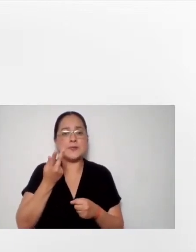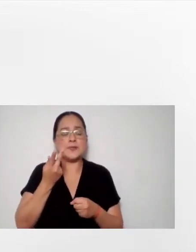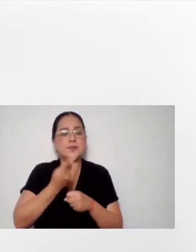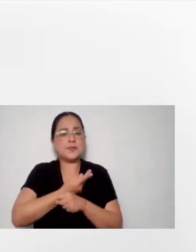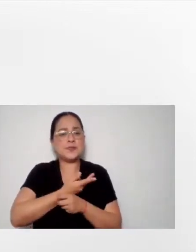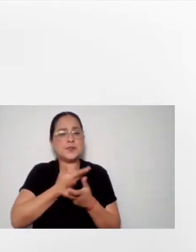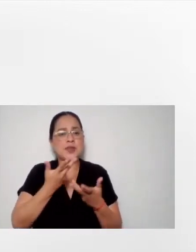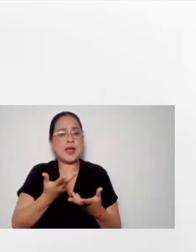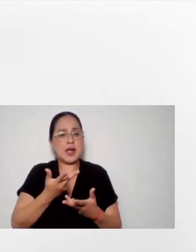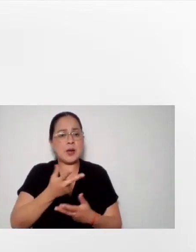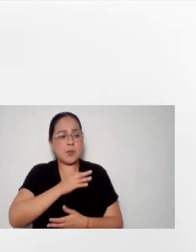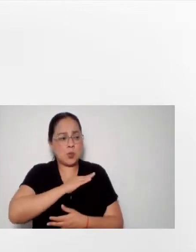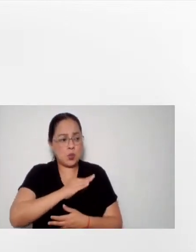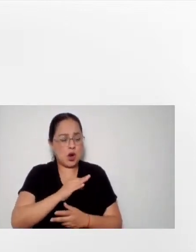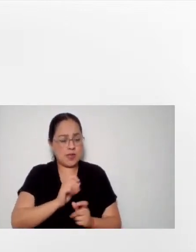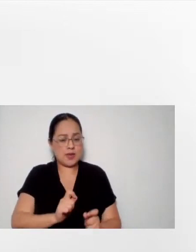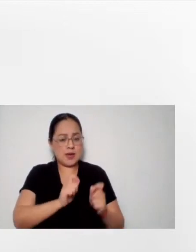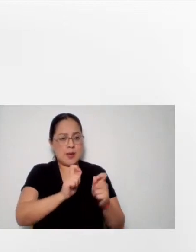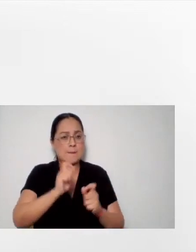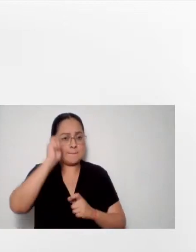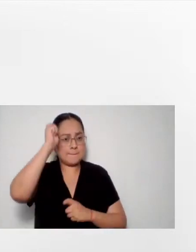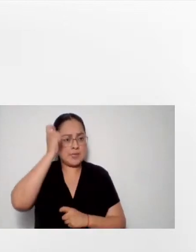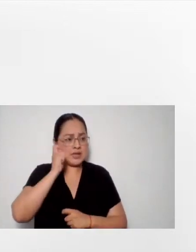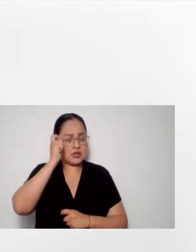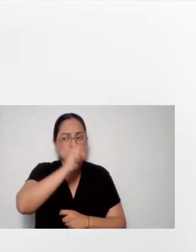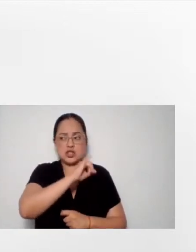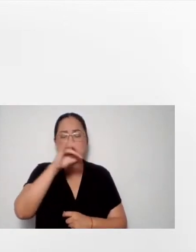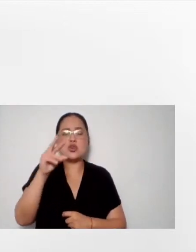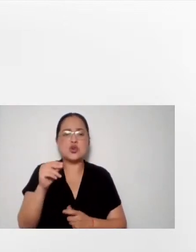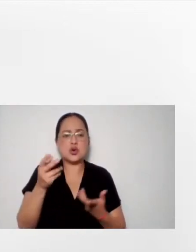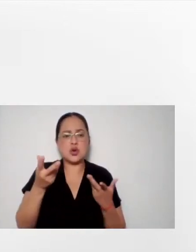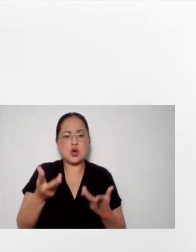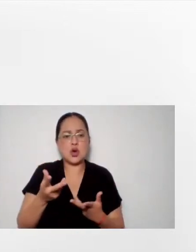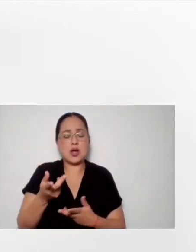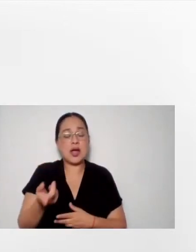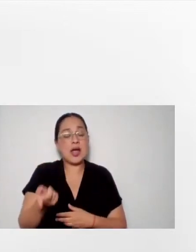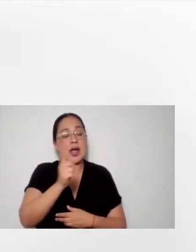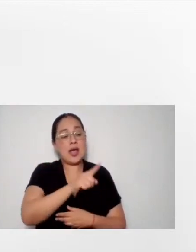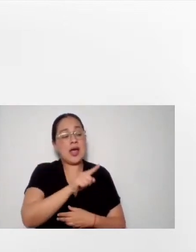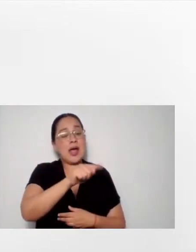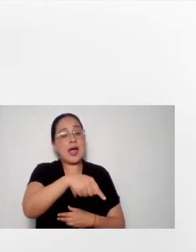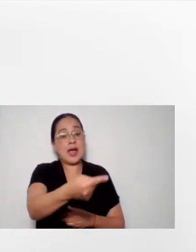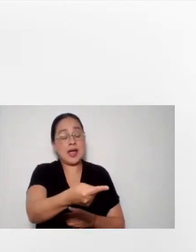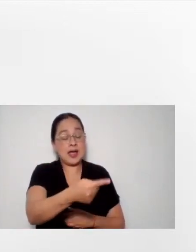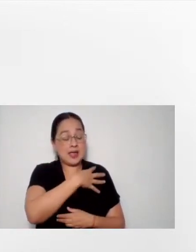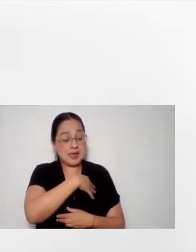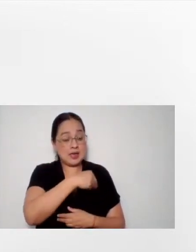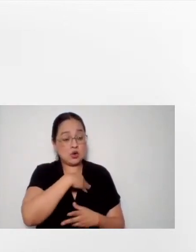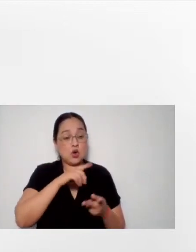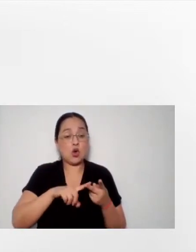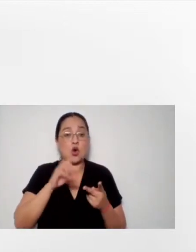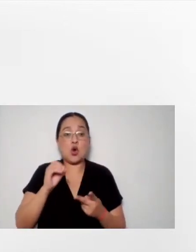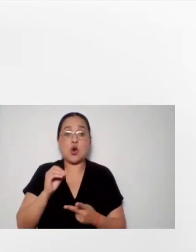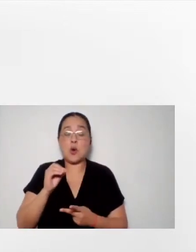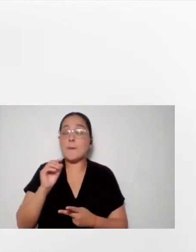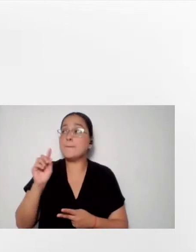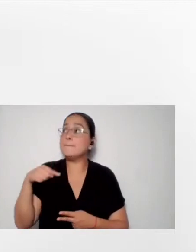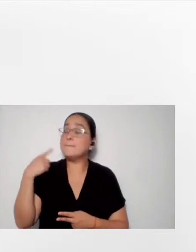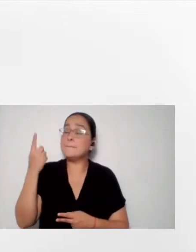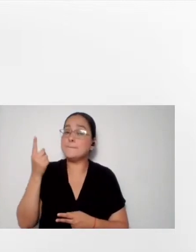sean procedentes estos alimentos, ¿no? Ya puede ser un vínculo paterno-filial, puede ser un vínculo en el caso de